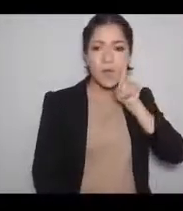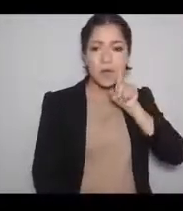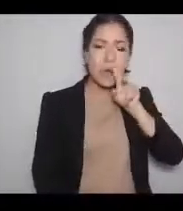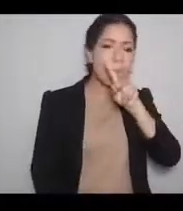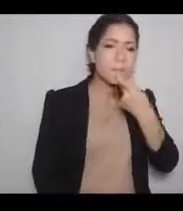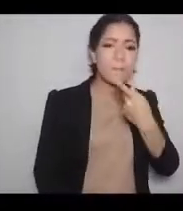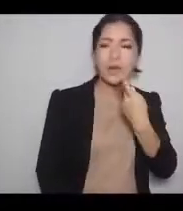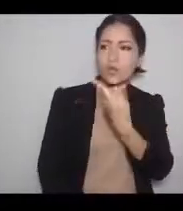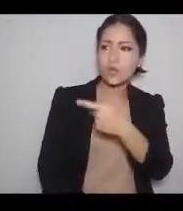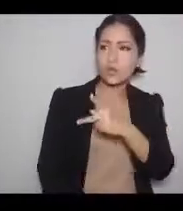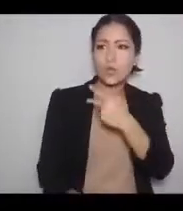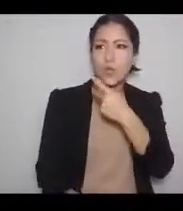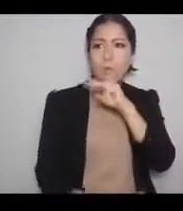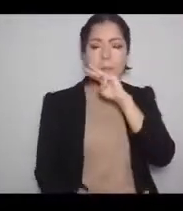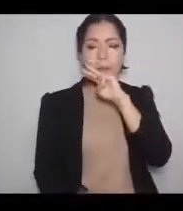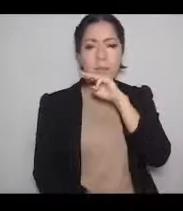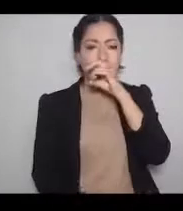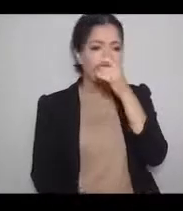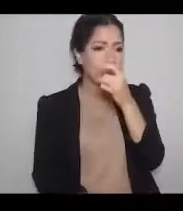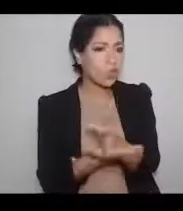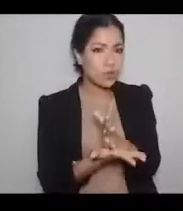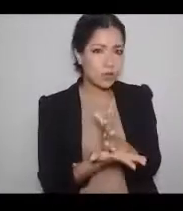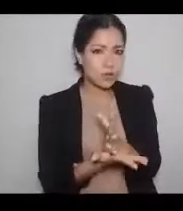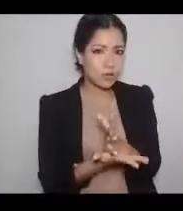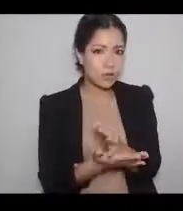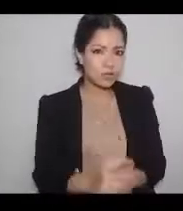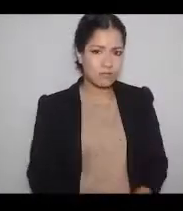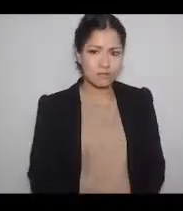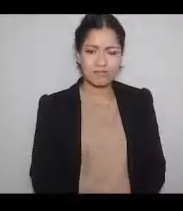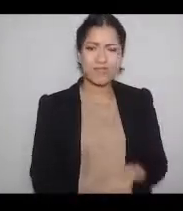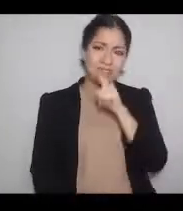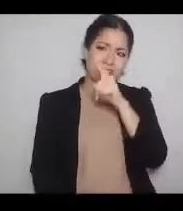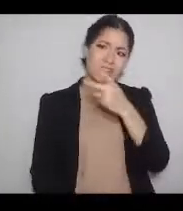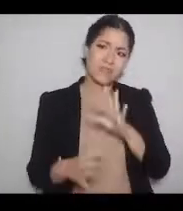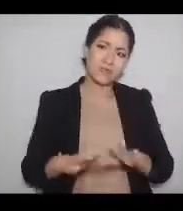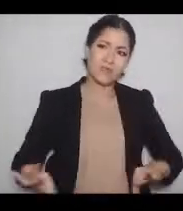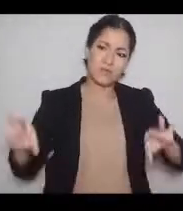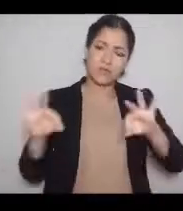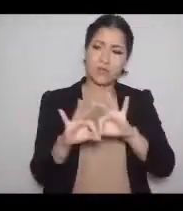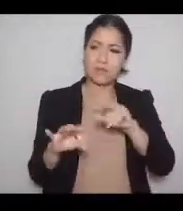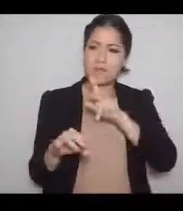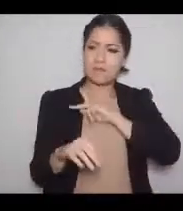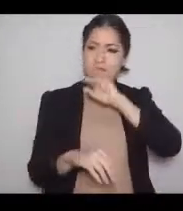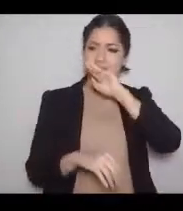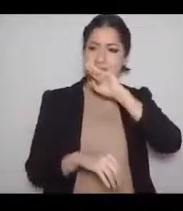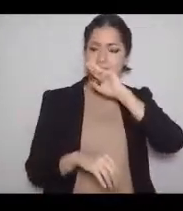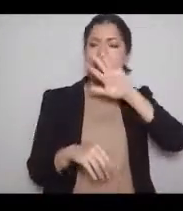No soportas el rechazo. Eres como Tico con el retrato de Urania.